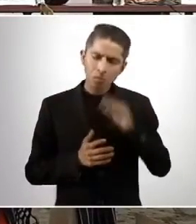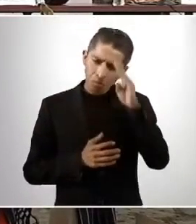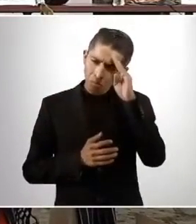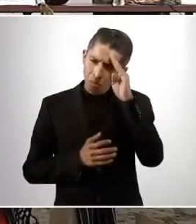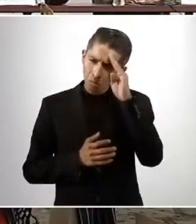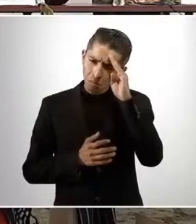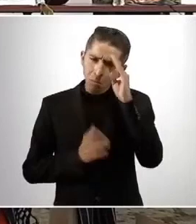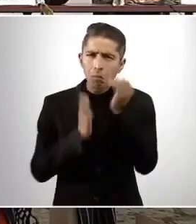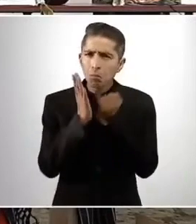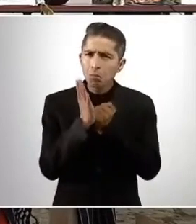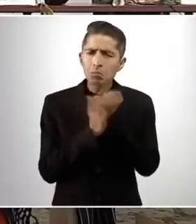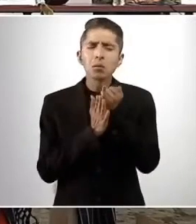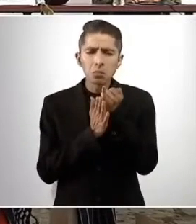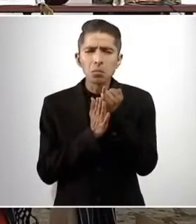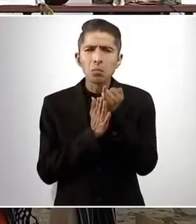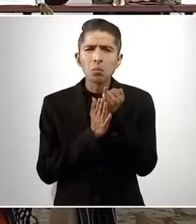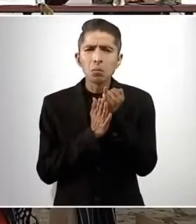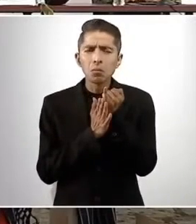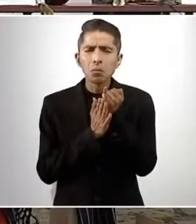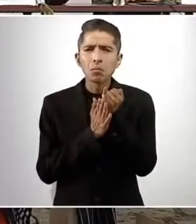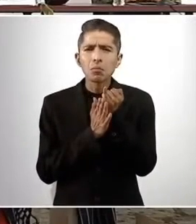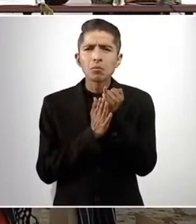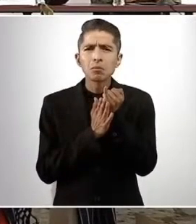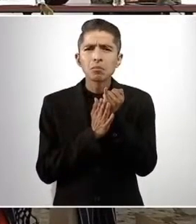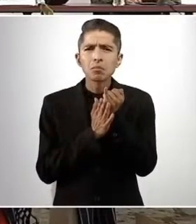Decidimos estar en